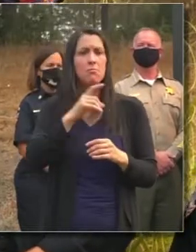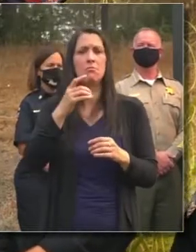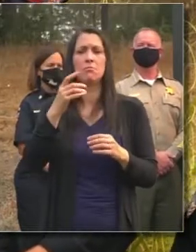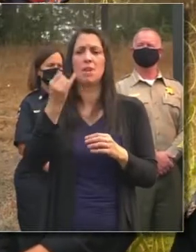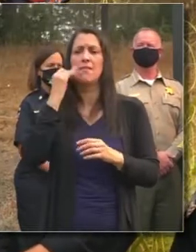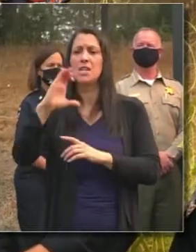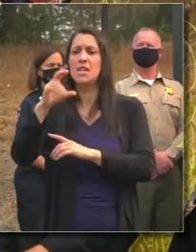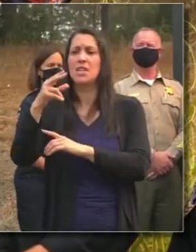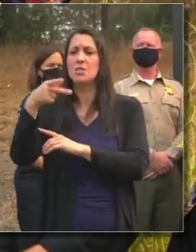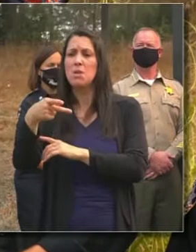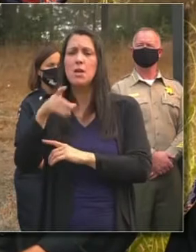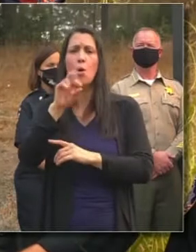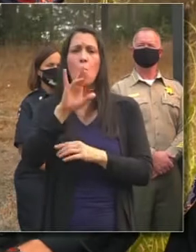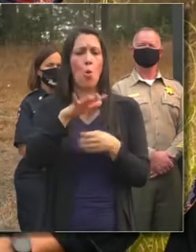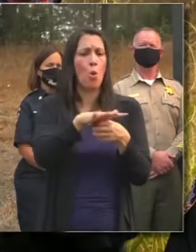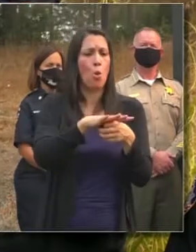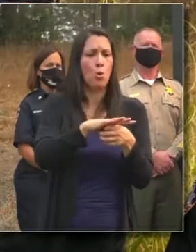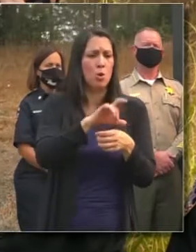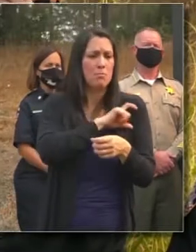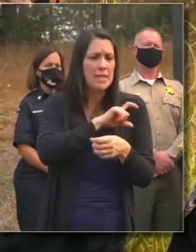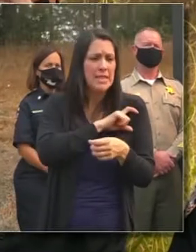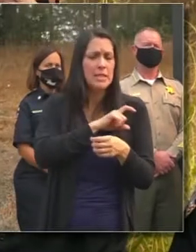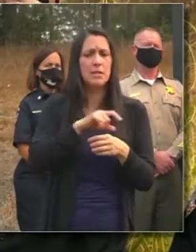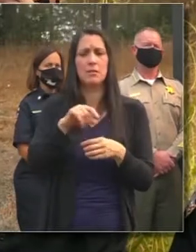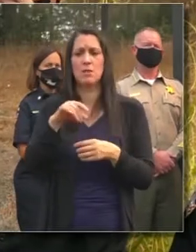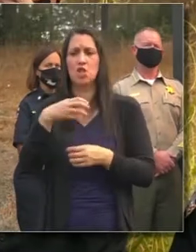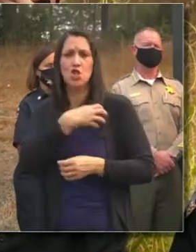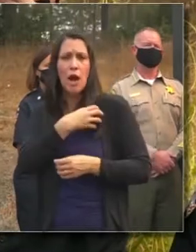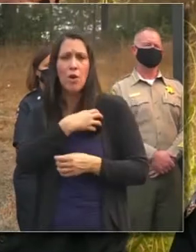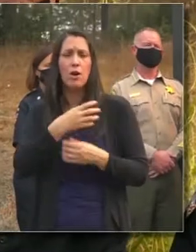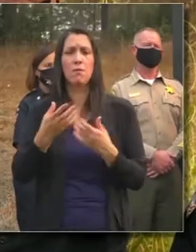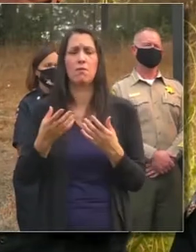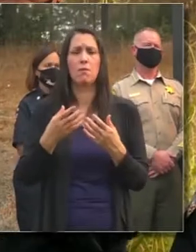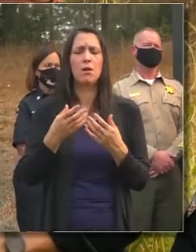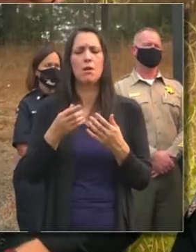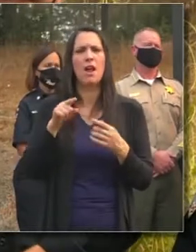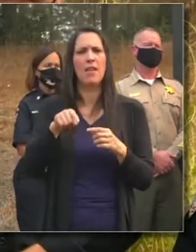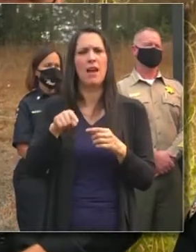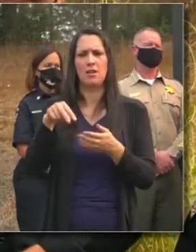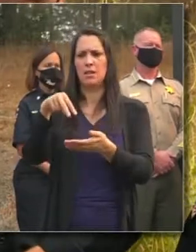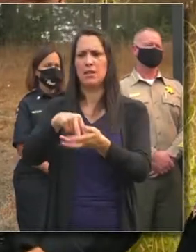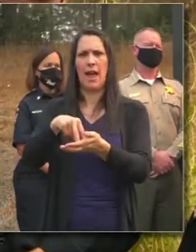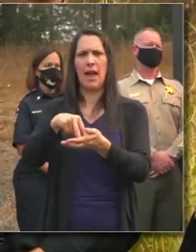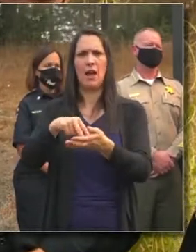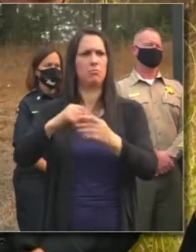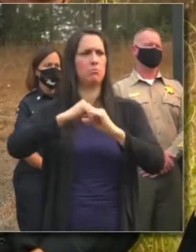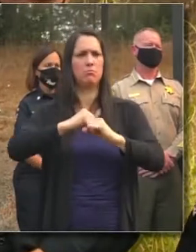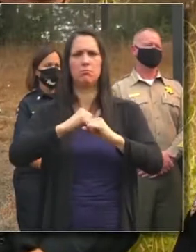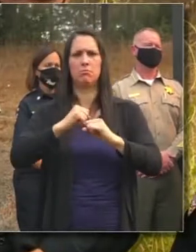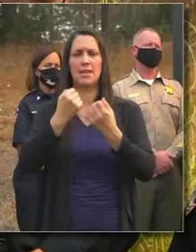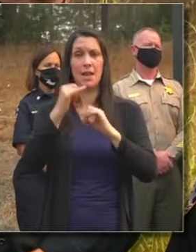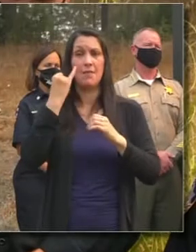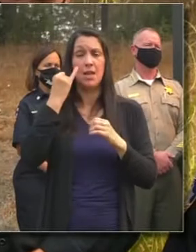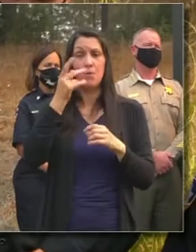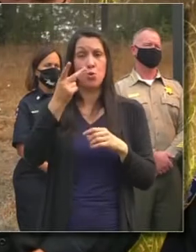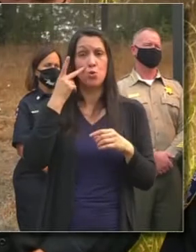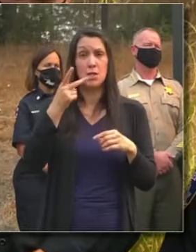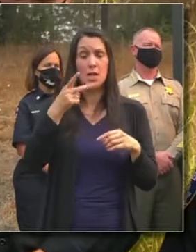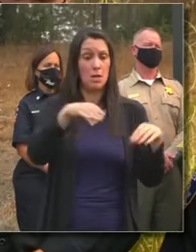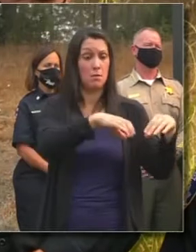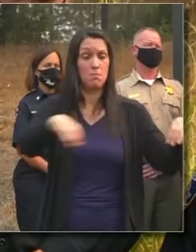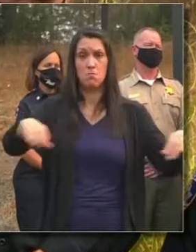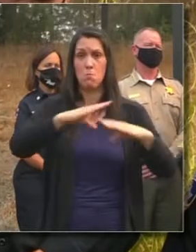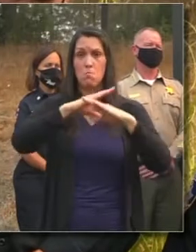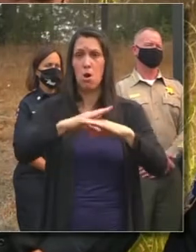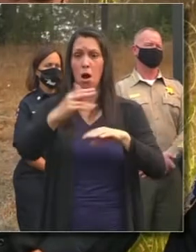personal policía ya sea un departamento policial local o la carretera de caminos que están allí para mantenerlos seguros si se cerró